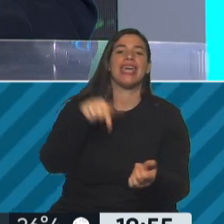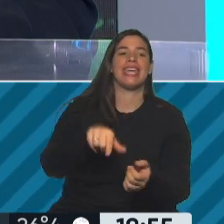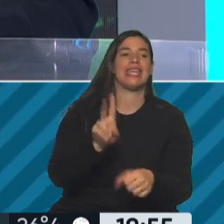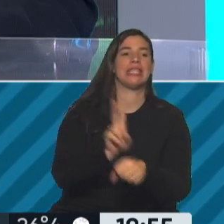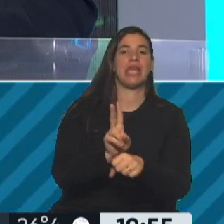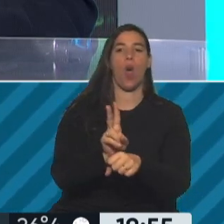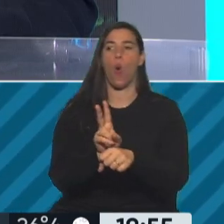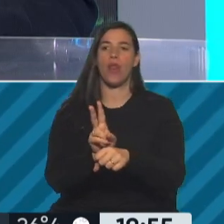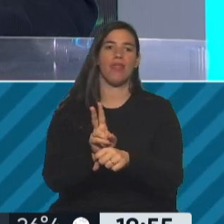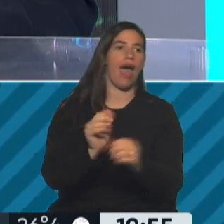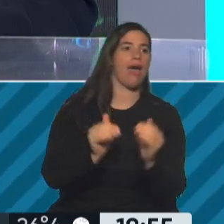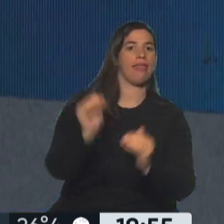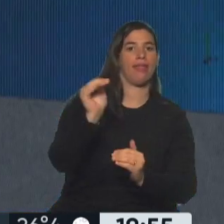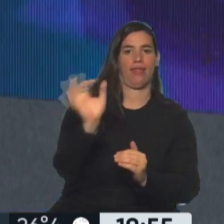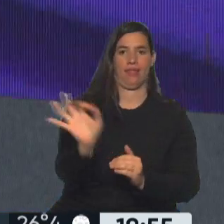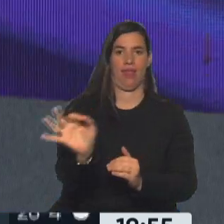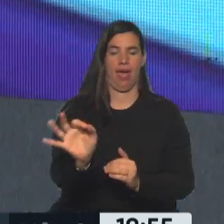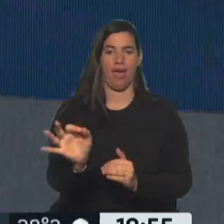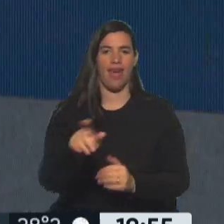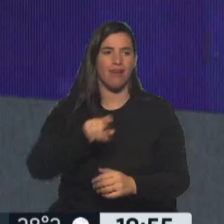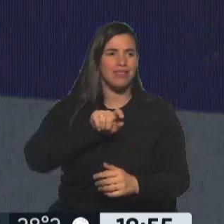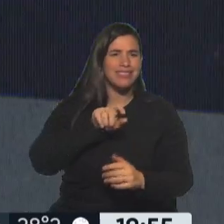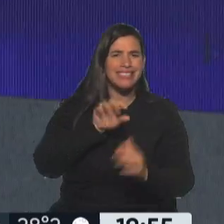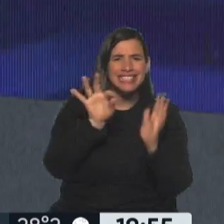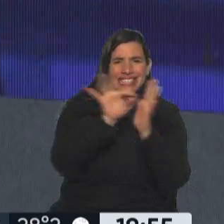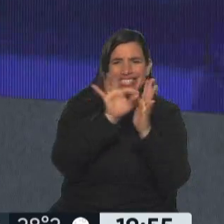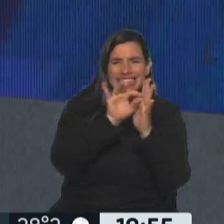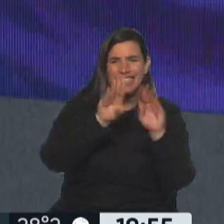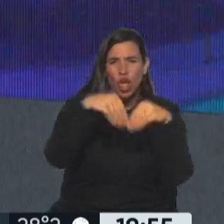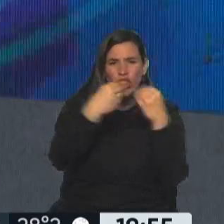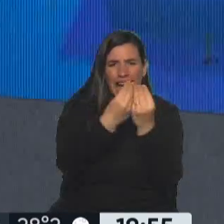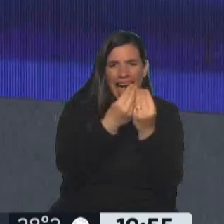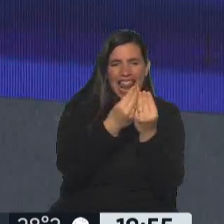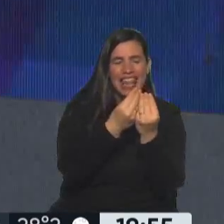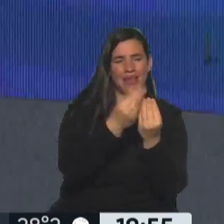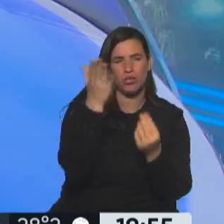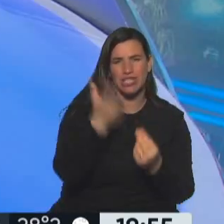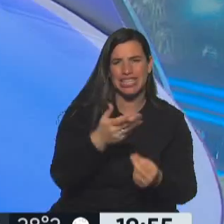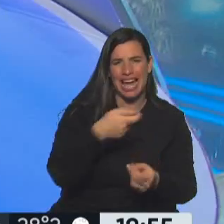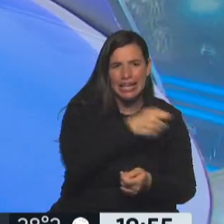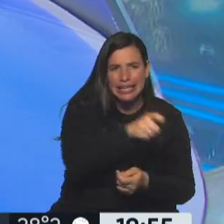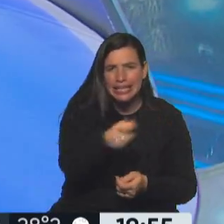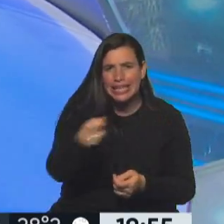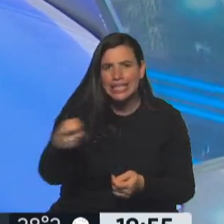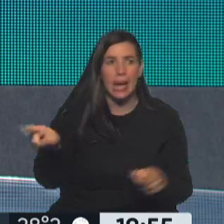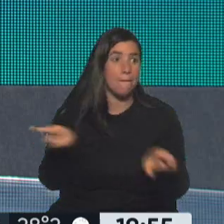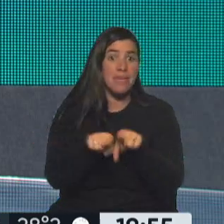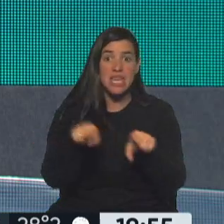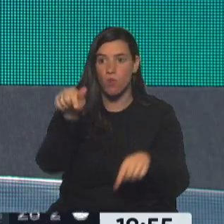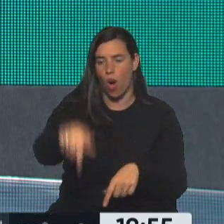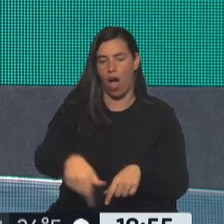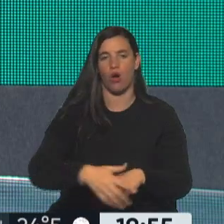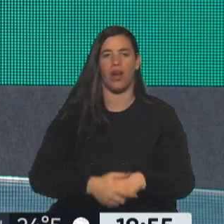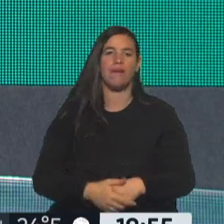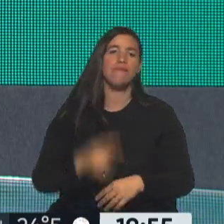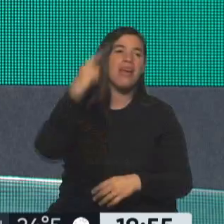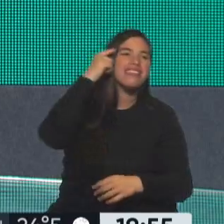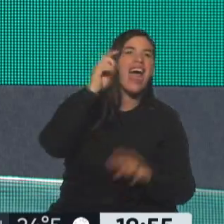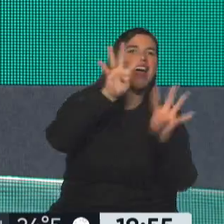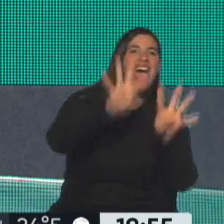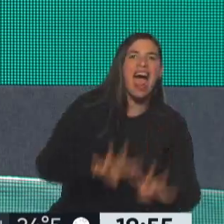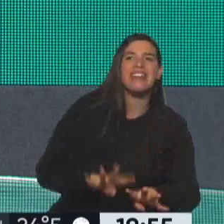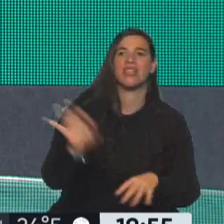prisiones llenas de jóvenes que los meten por fumar un porro. Y eso